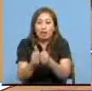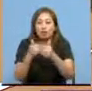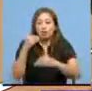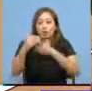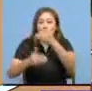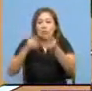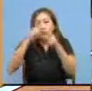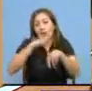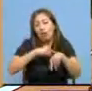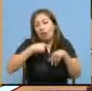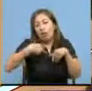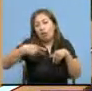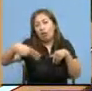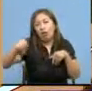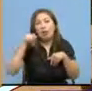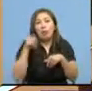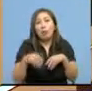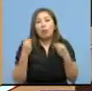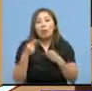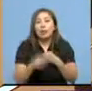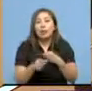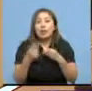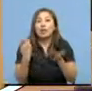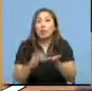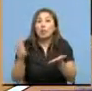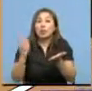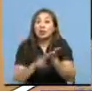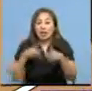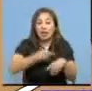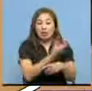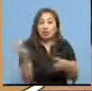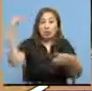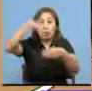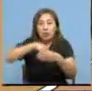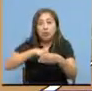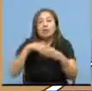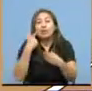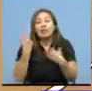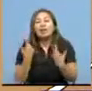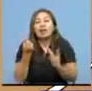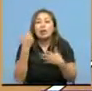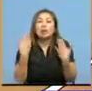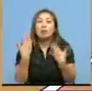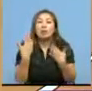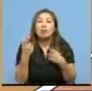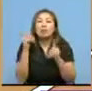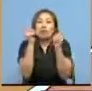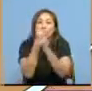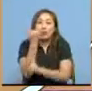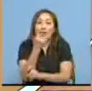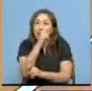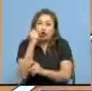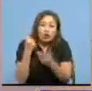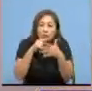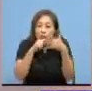donde lo que tratamos es de reinsertarlos a la sociedad y tratar de que recuperen porque la mayoría tiene problemas de adicciones